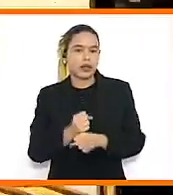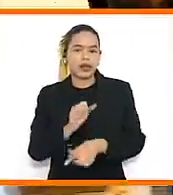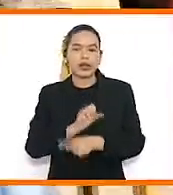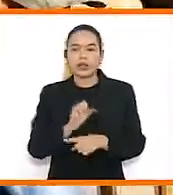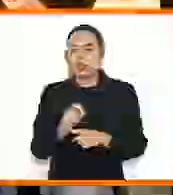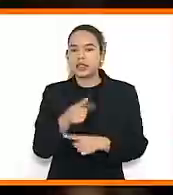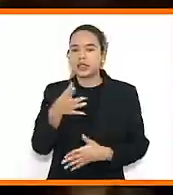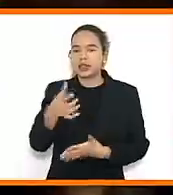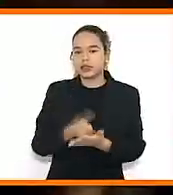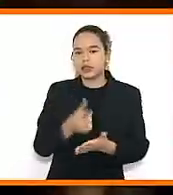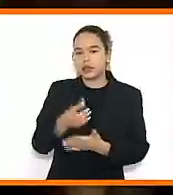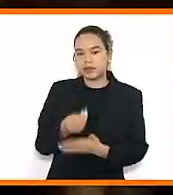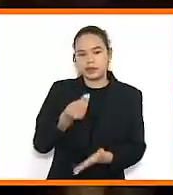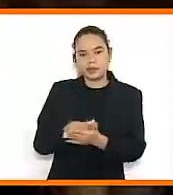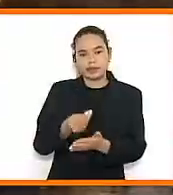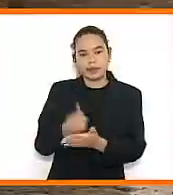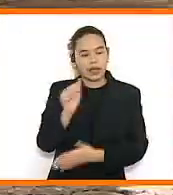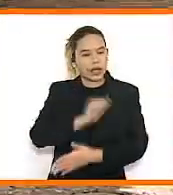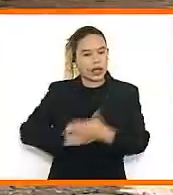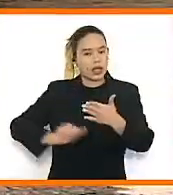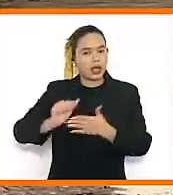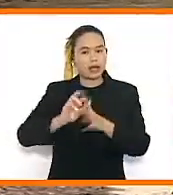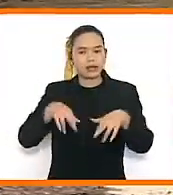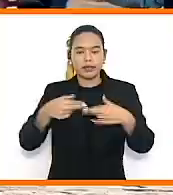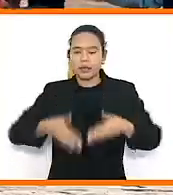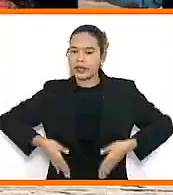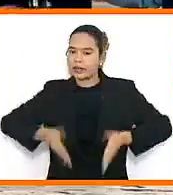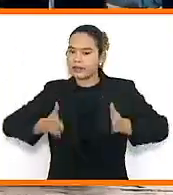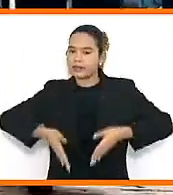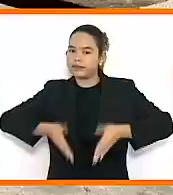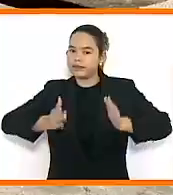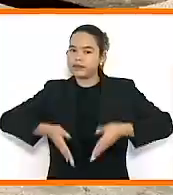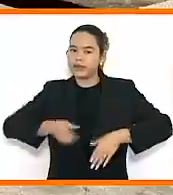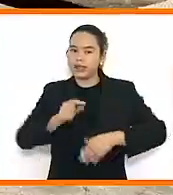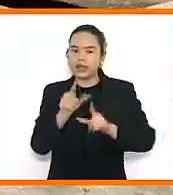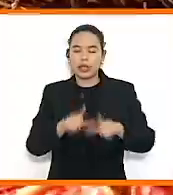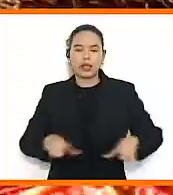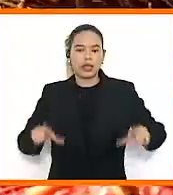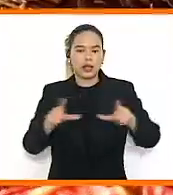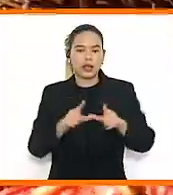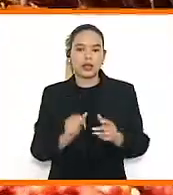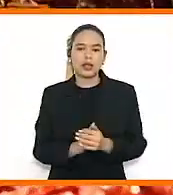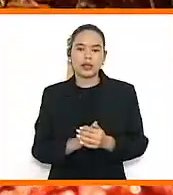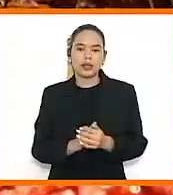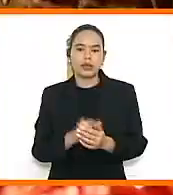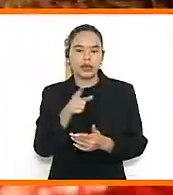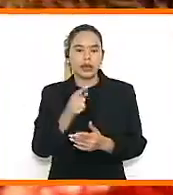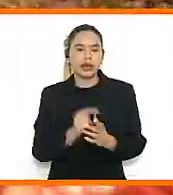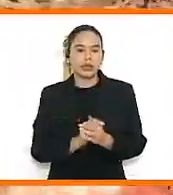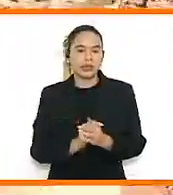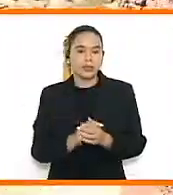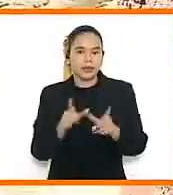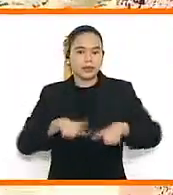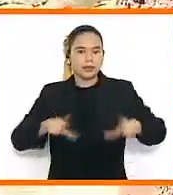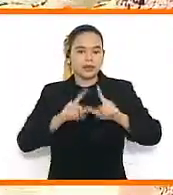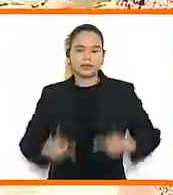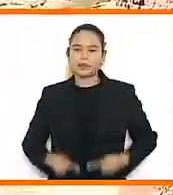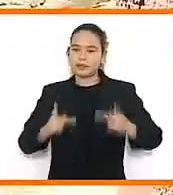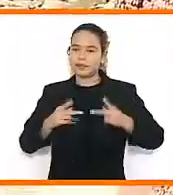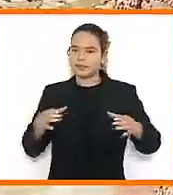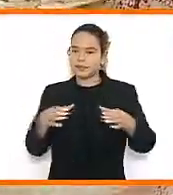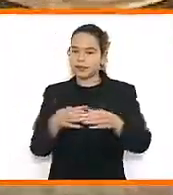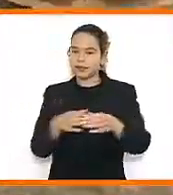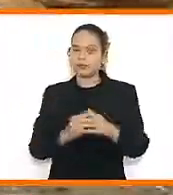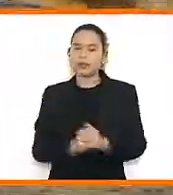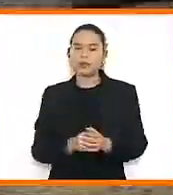pocos recursos que recibe como donación en las calles de la antañona ciudad de Gracias en el departamento de Lempira. La donación del